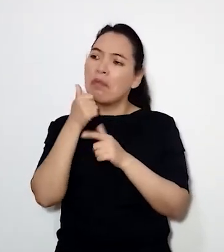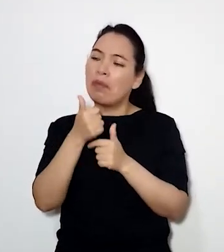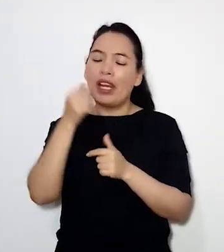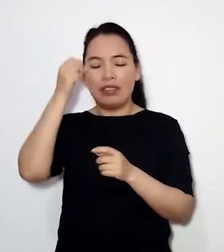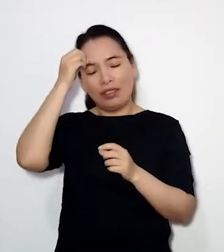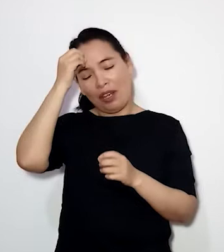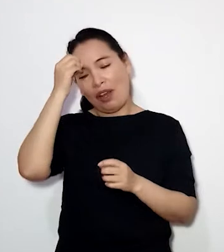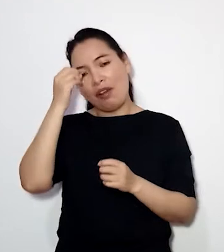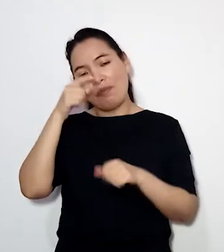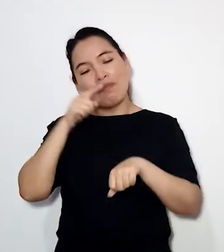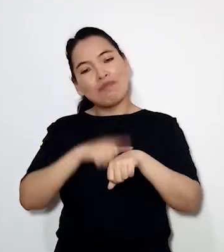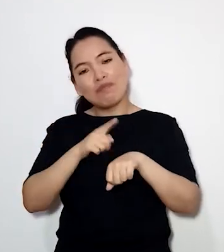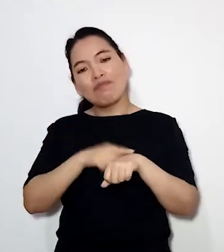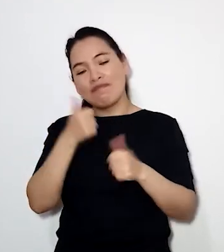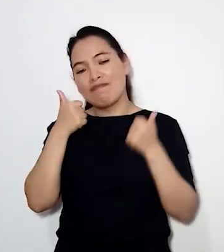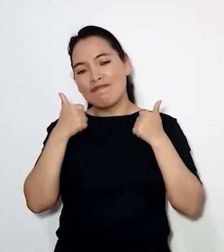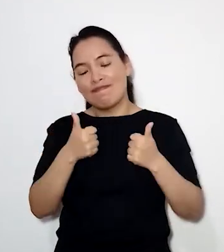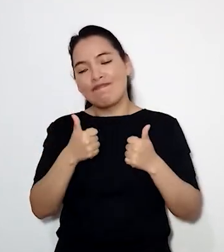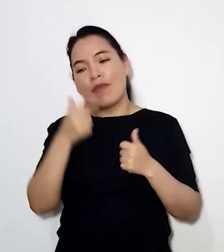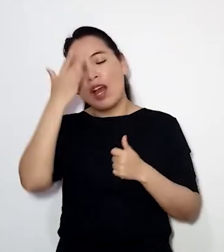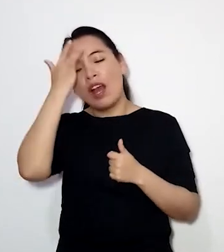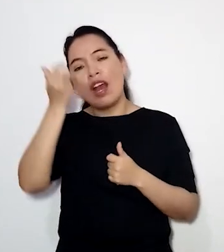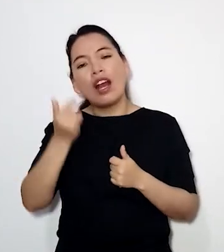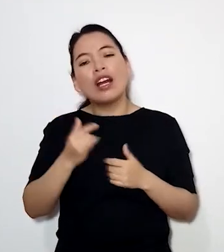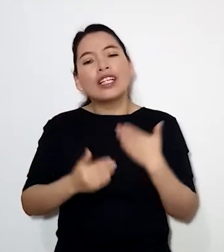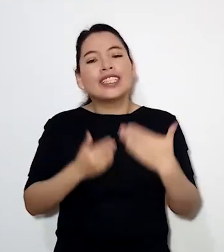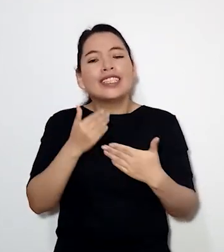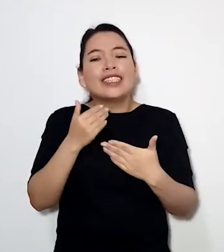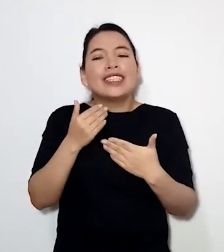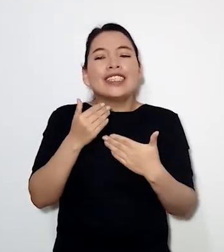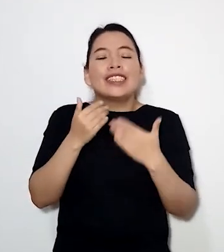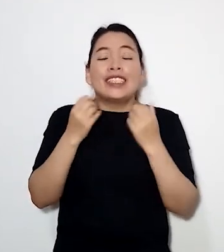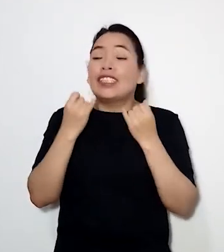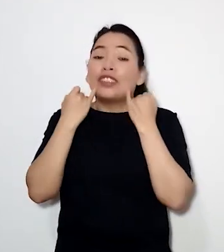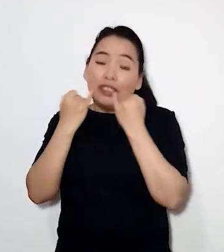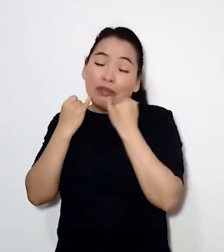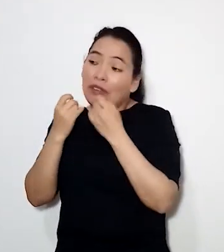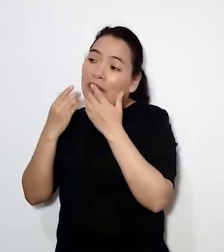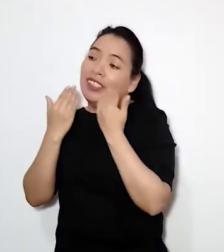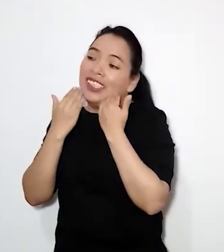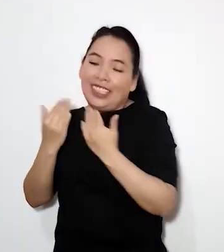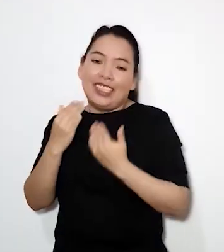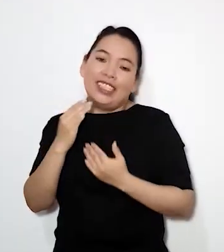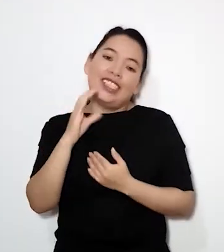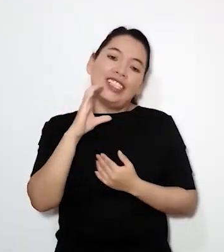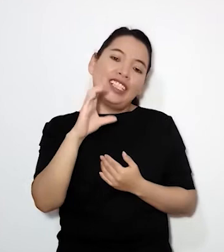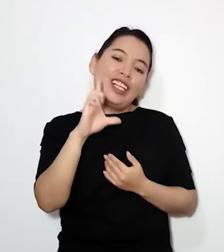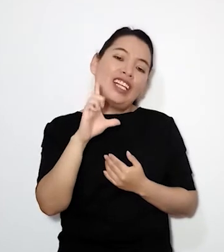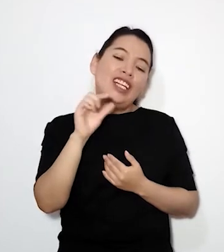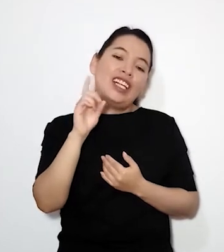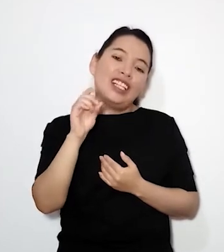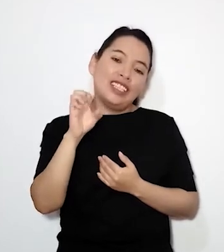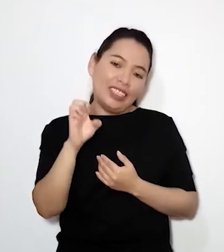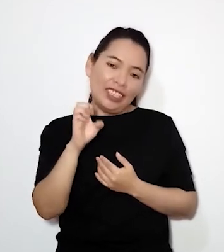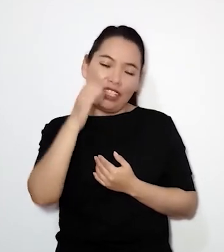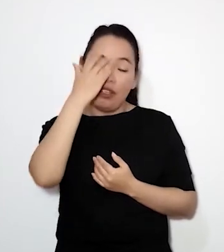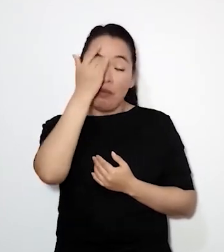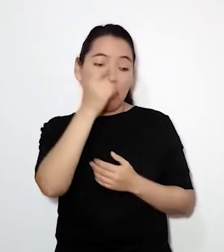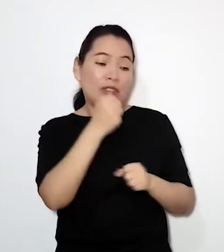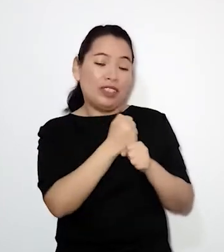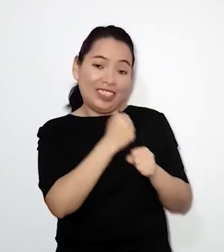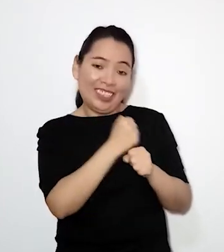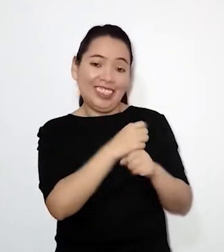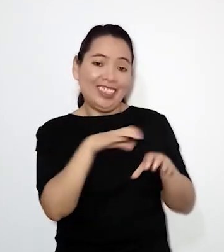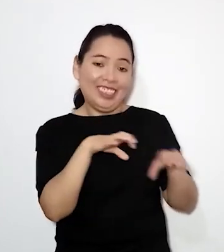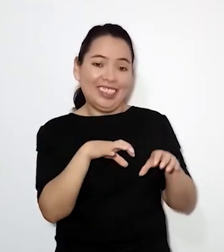que también agradecemos a CLADE, su trabajo para ello, revela y pone